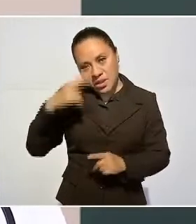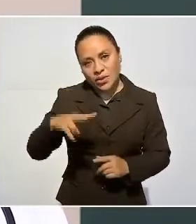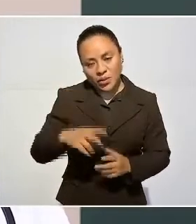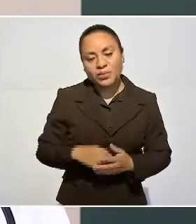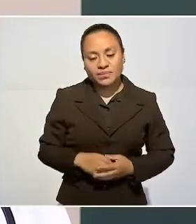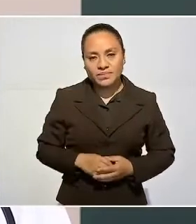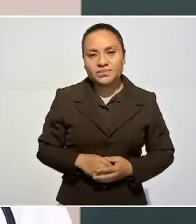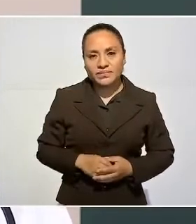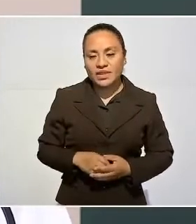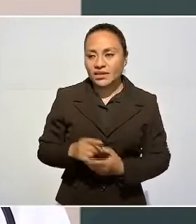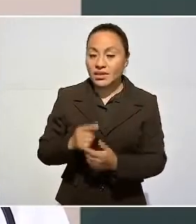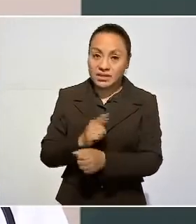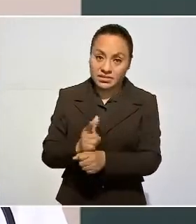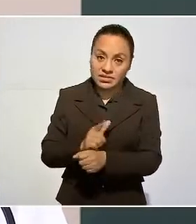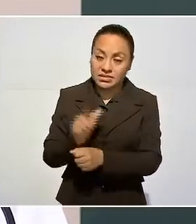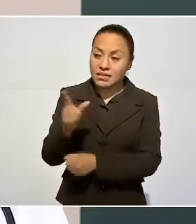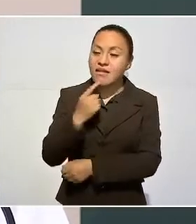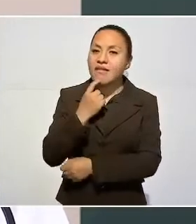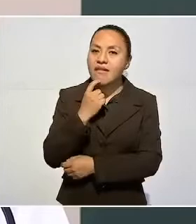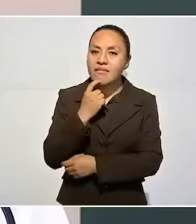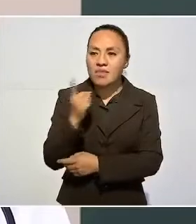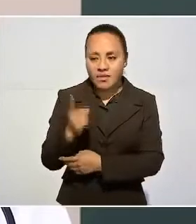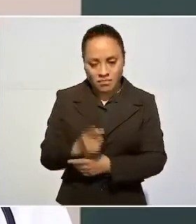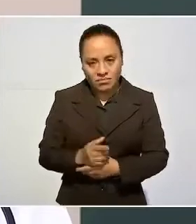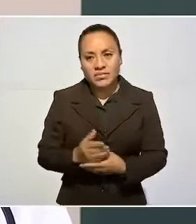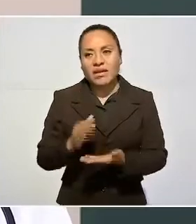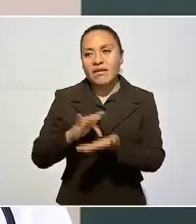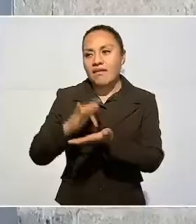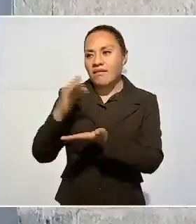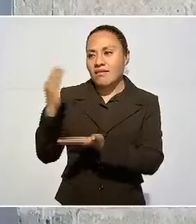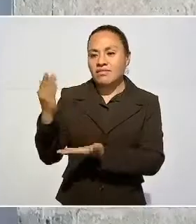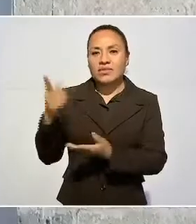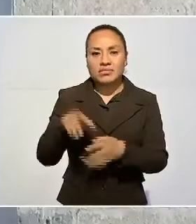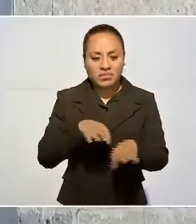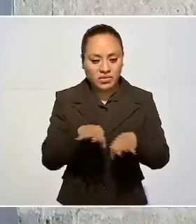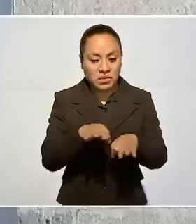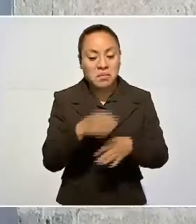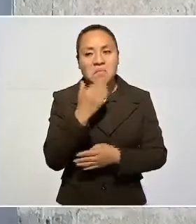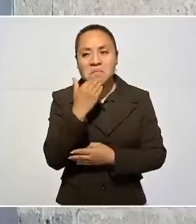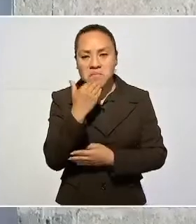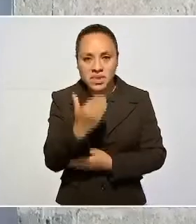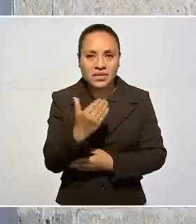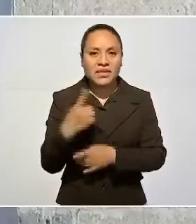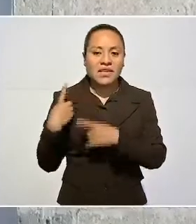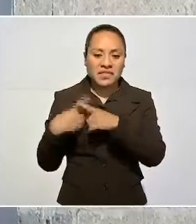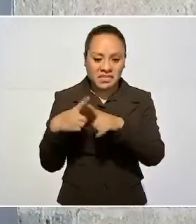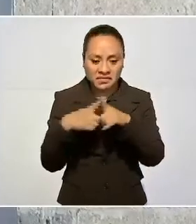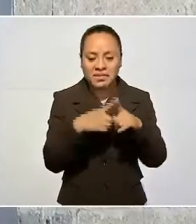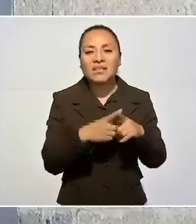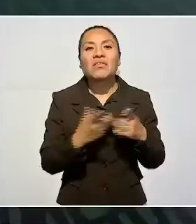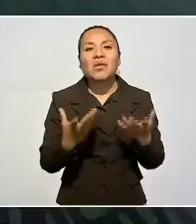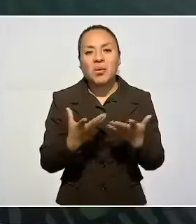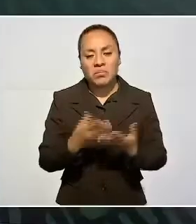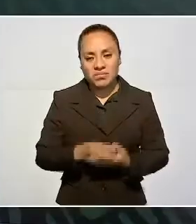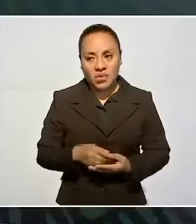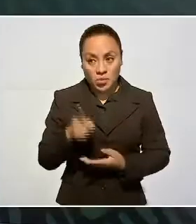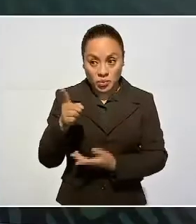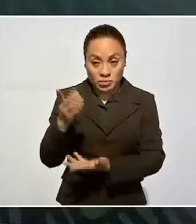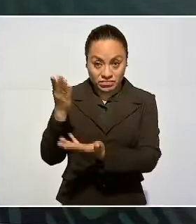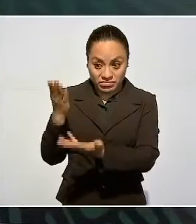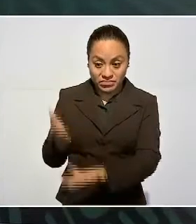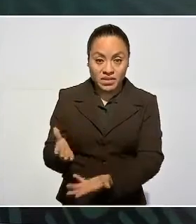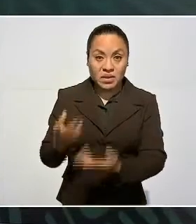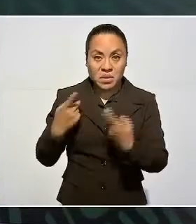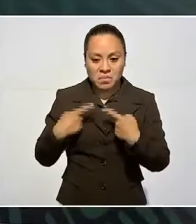Manuel López Obrador, agradecemos su compromiso por hacer las cosas bien y de manera diferente. Es usted un